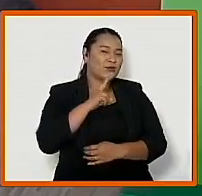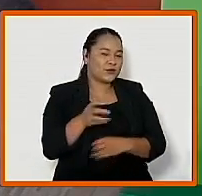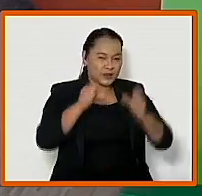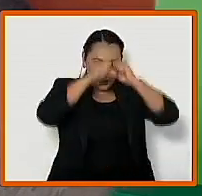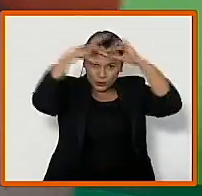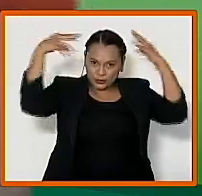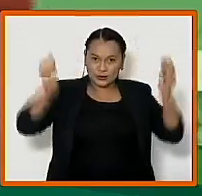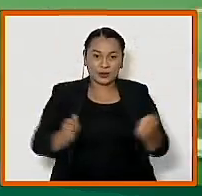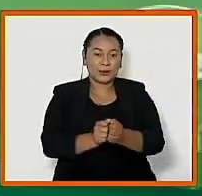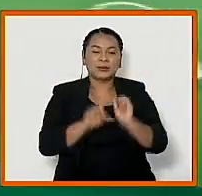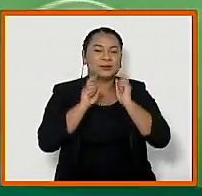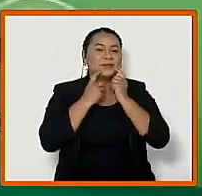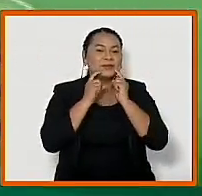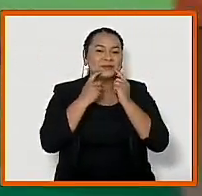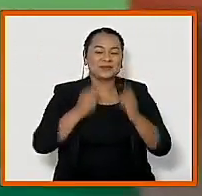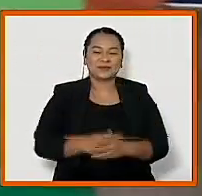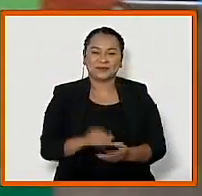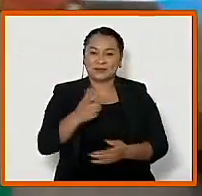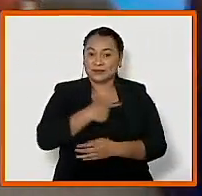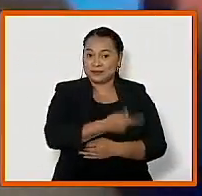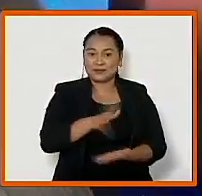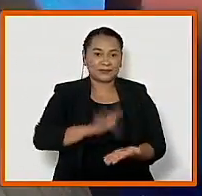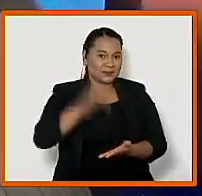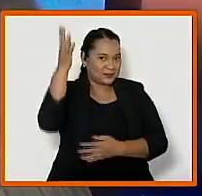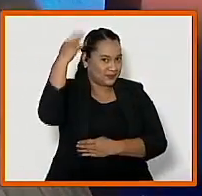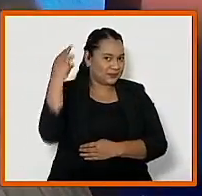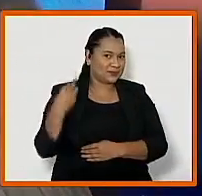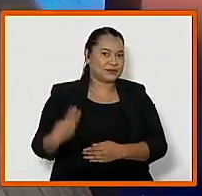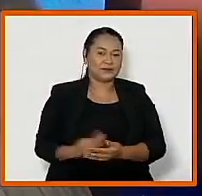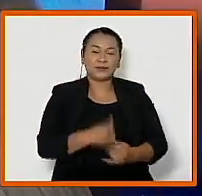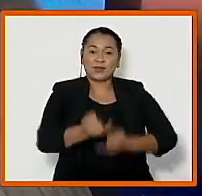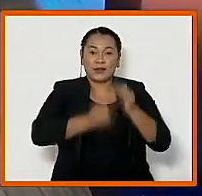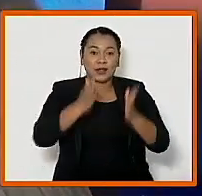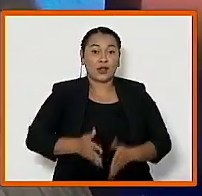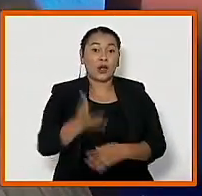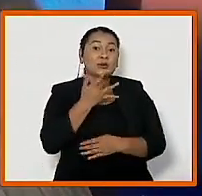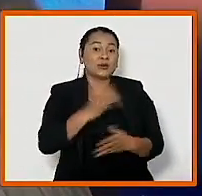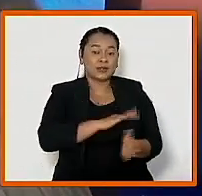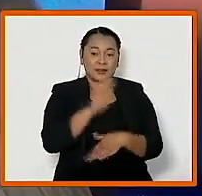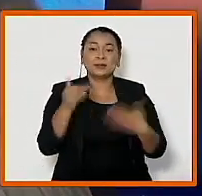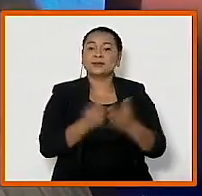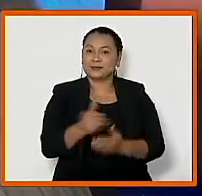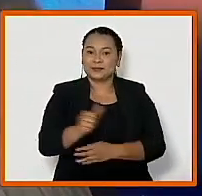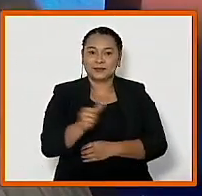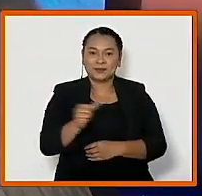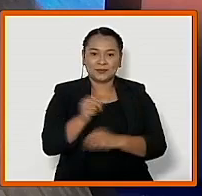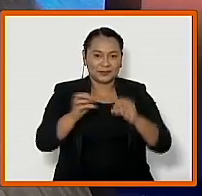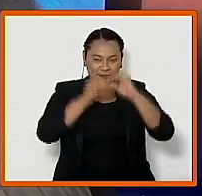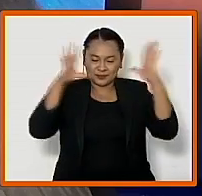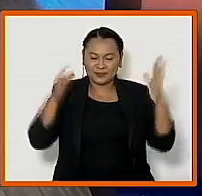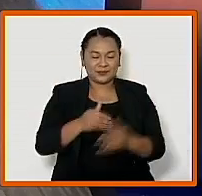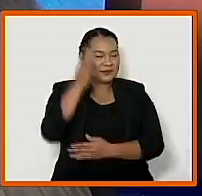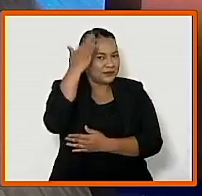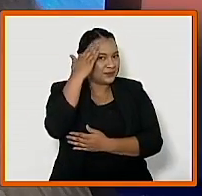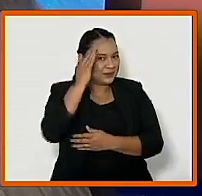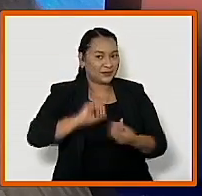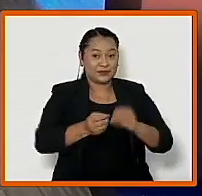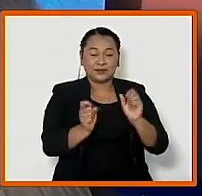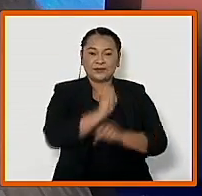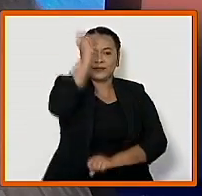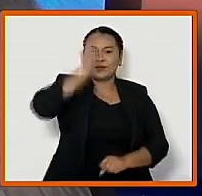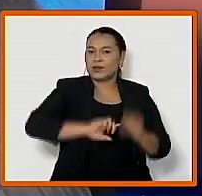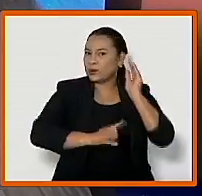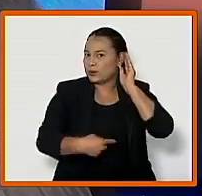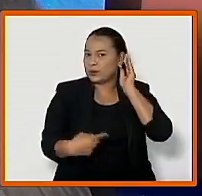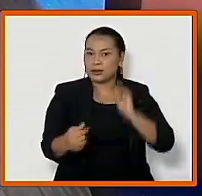con Tatiana. Muchas gracias, Madeline. Así es, querido jugador. Espero desearte la suerte en esta mañana porque vamos a conocer el número afortunado para diaria en esta hermosa